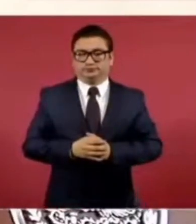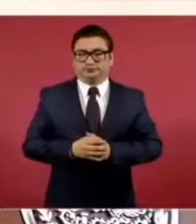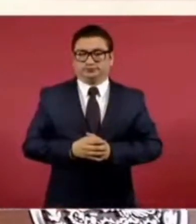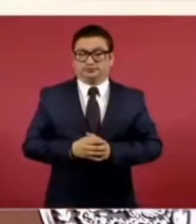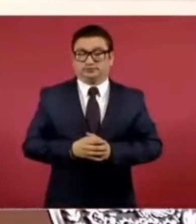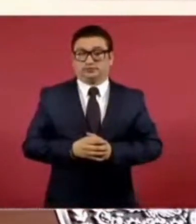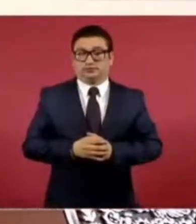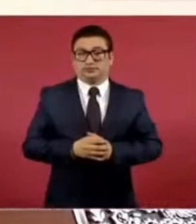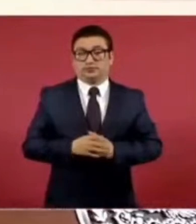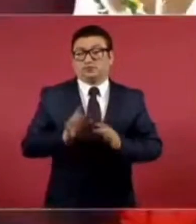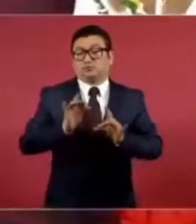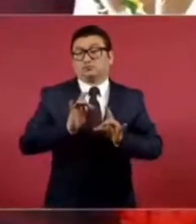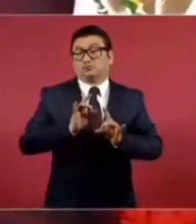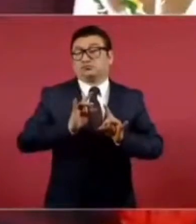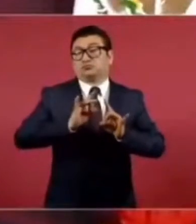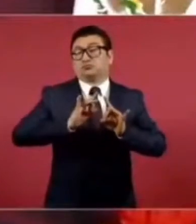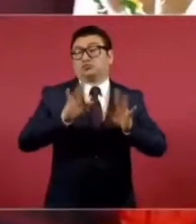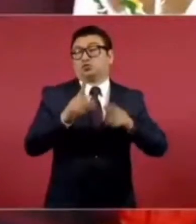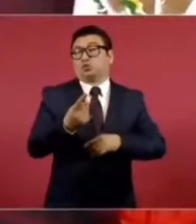un día,